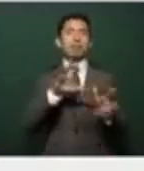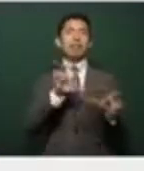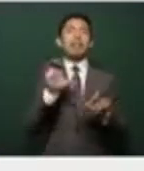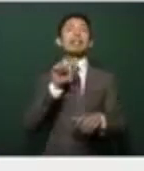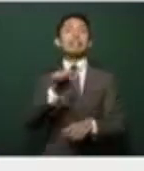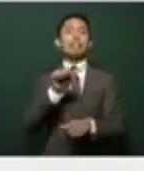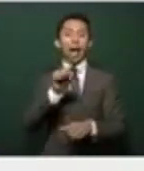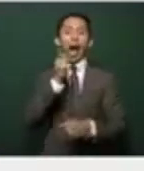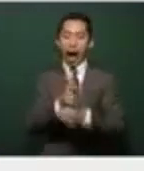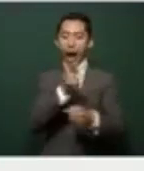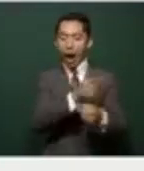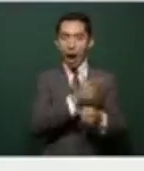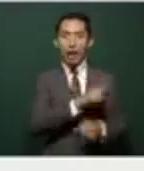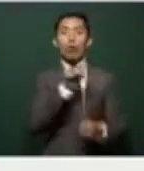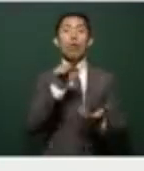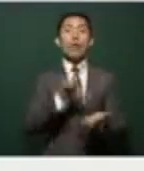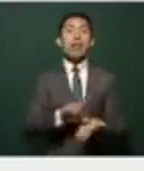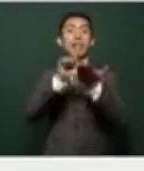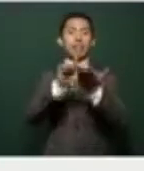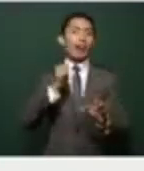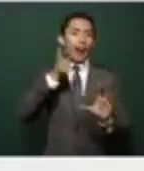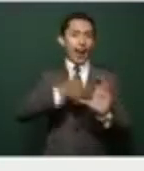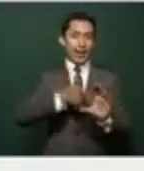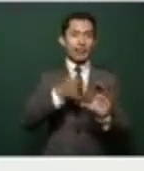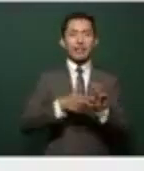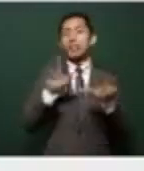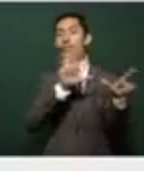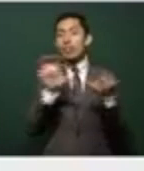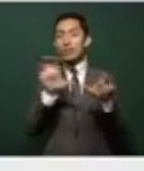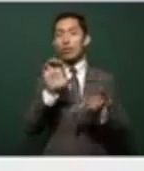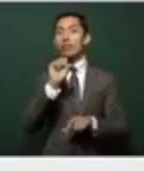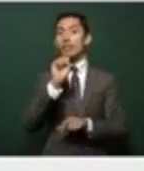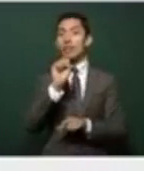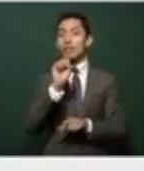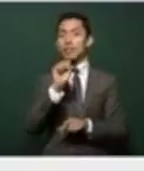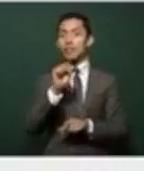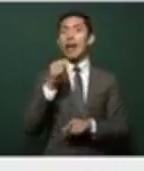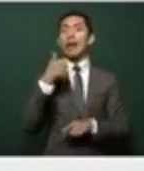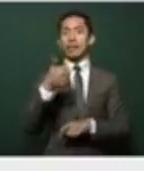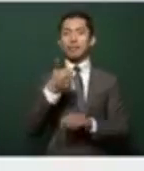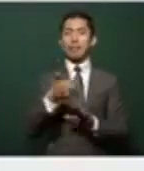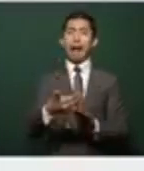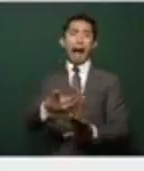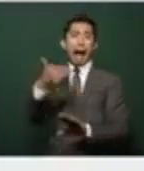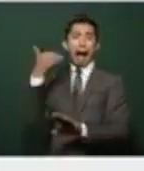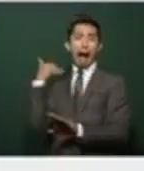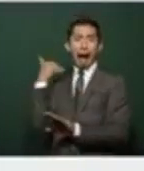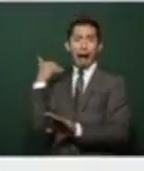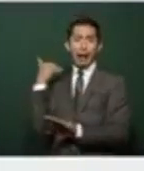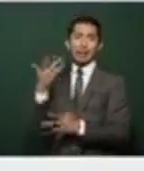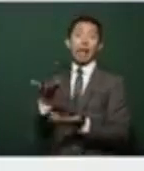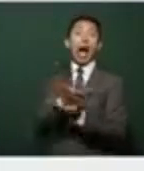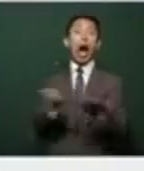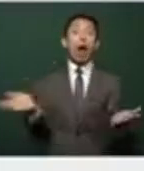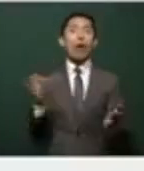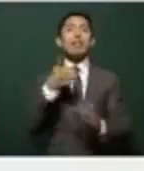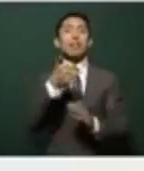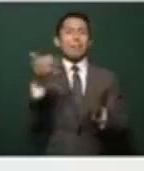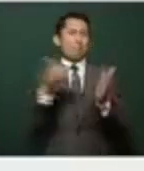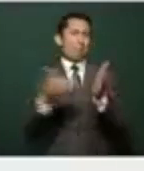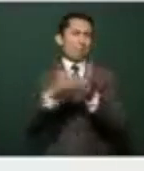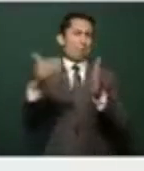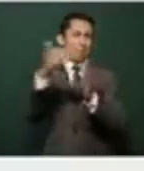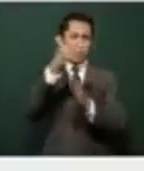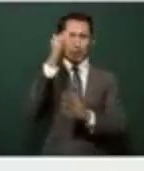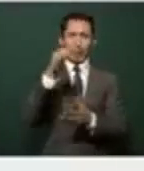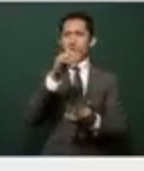2.717, en litros de combustible 766 en toda la pasada administración, 6 millones de litros